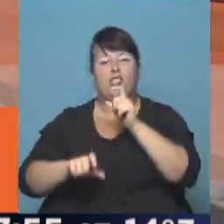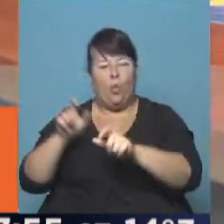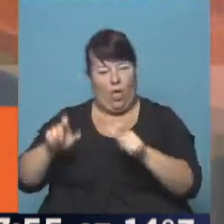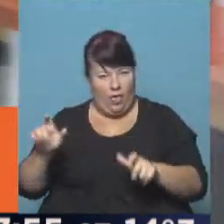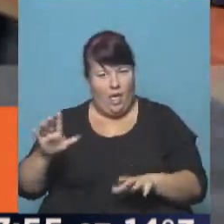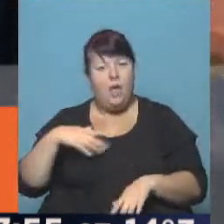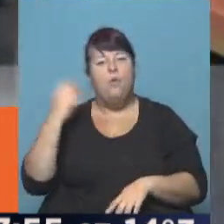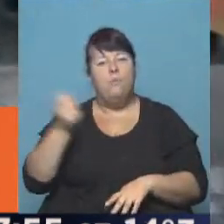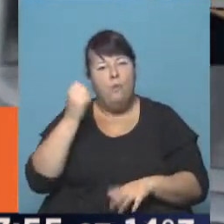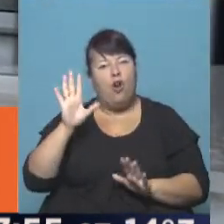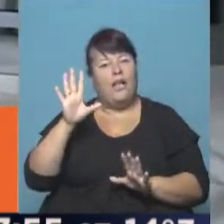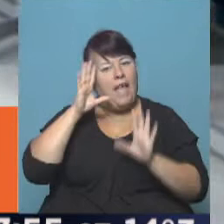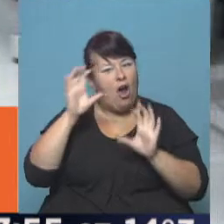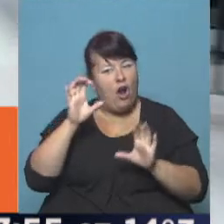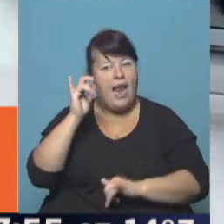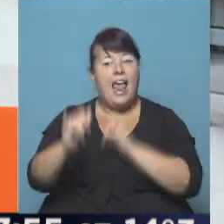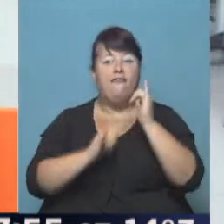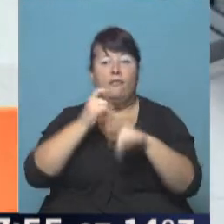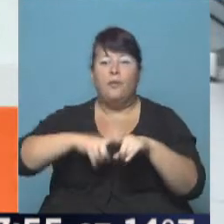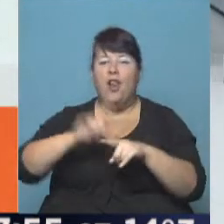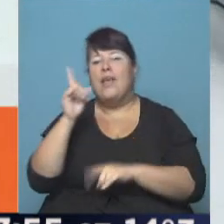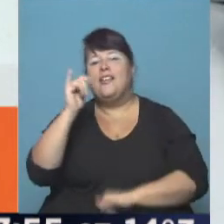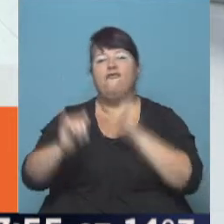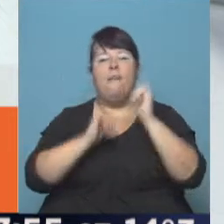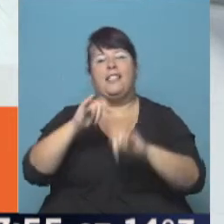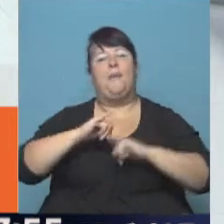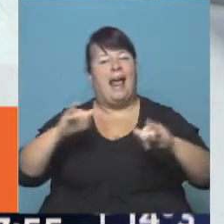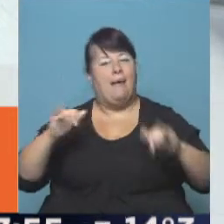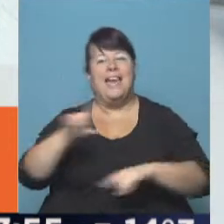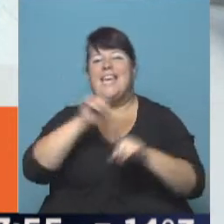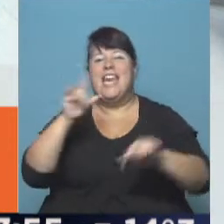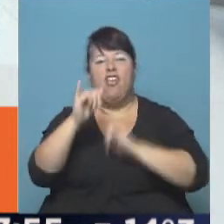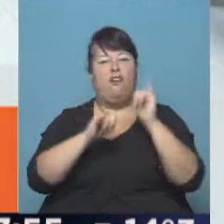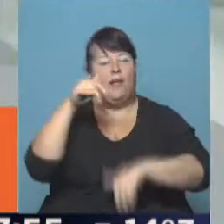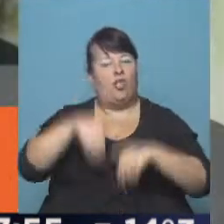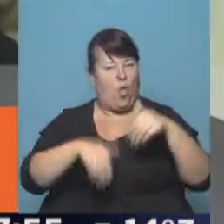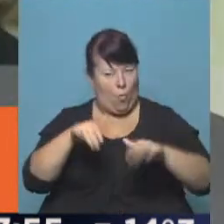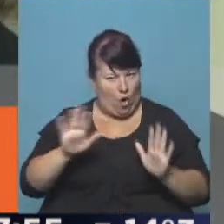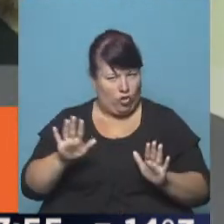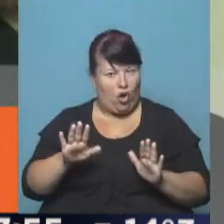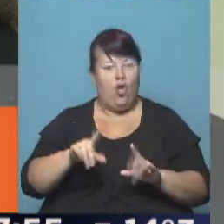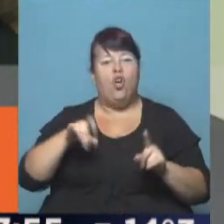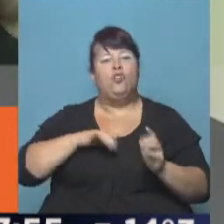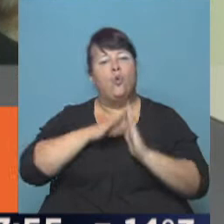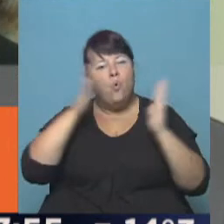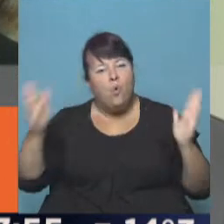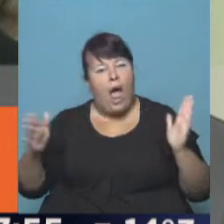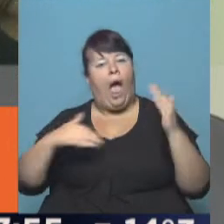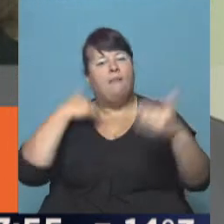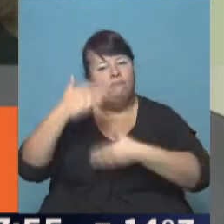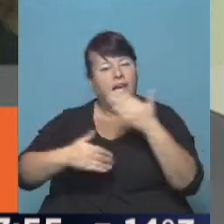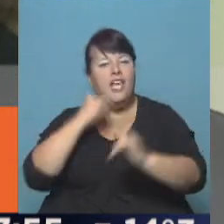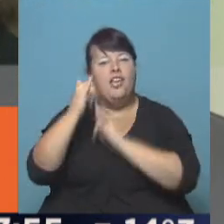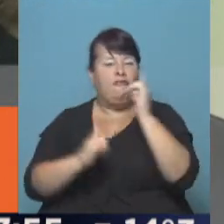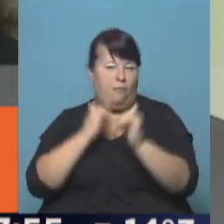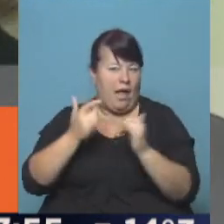Mira, es muy importante que no olvidemos que la información política no es la información de campaña ni es la información electoral, sino que todo el año se construye la